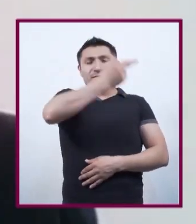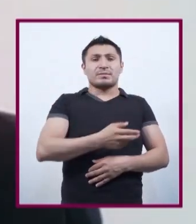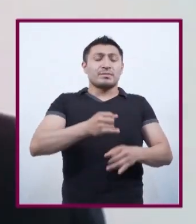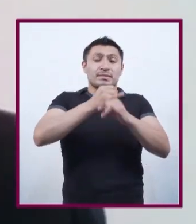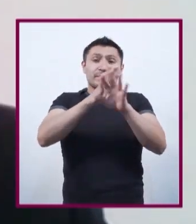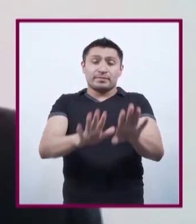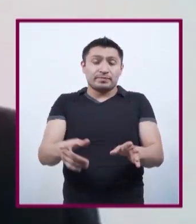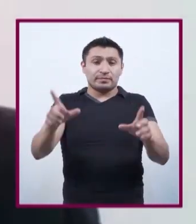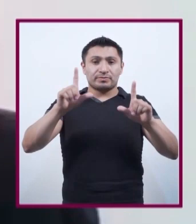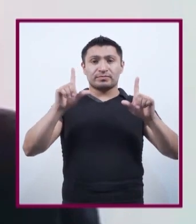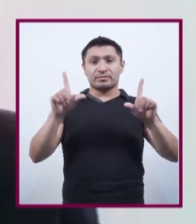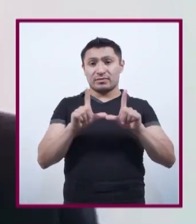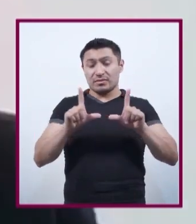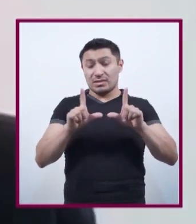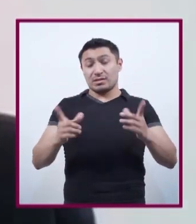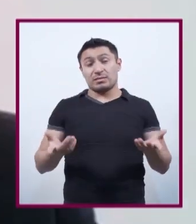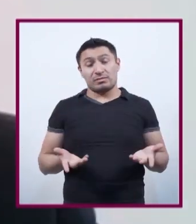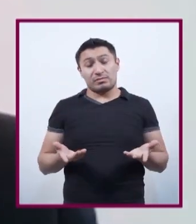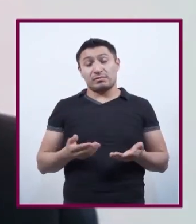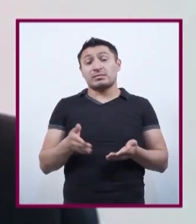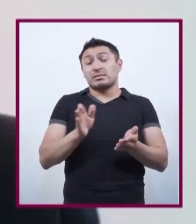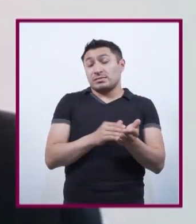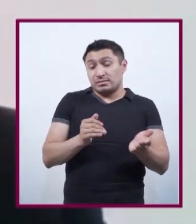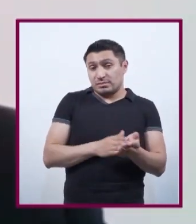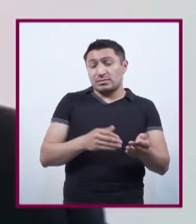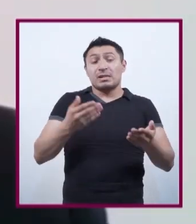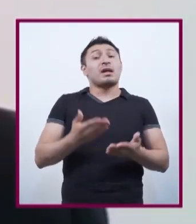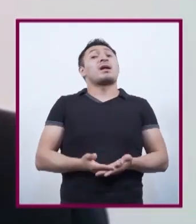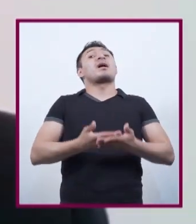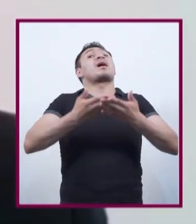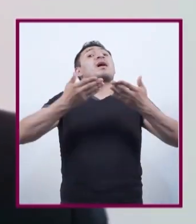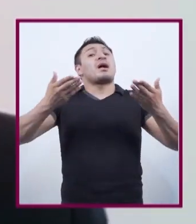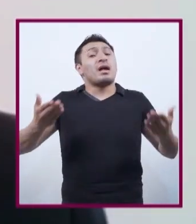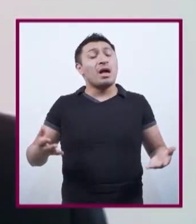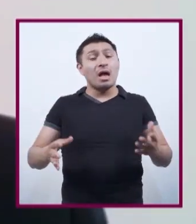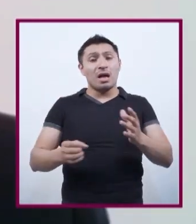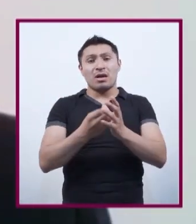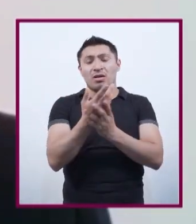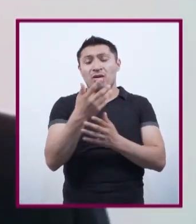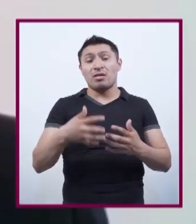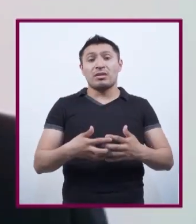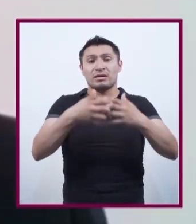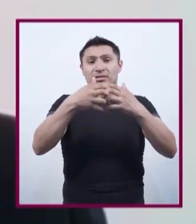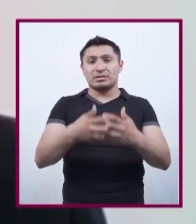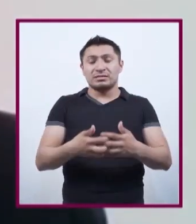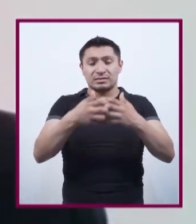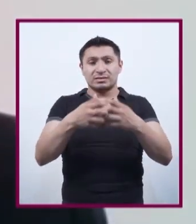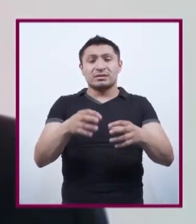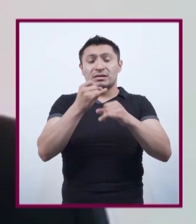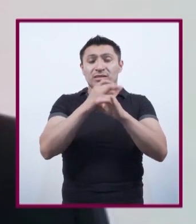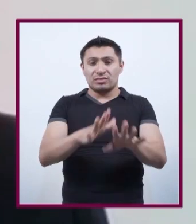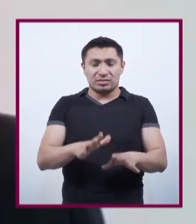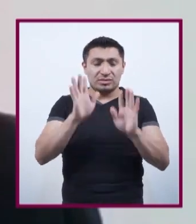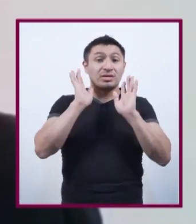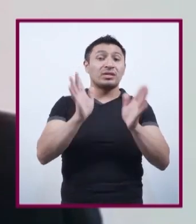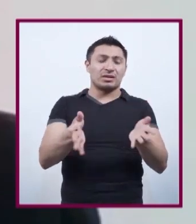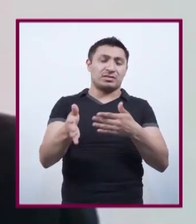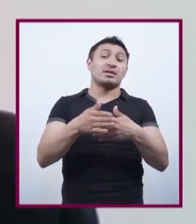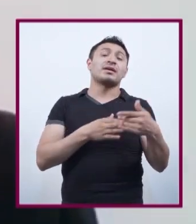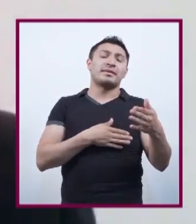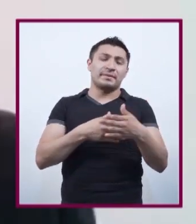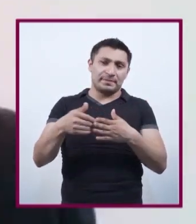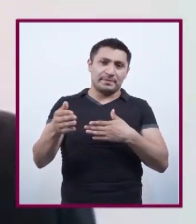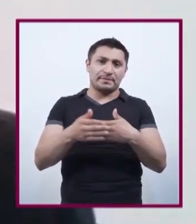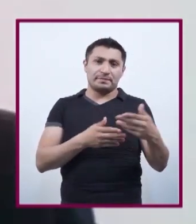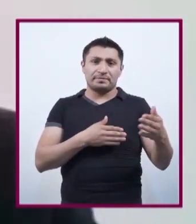donde consultaban las referencias en tarjetas. Ahora, pues los nuevos sistemas de información